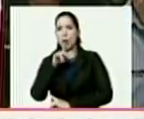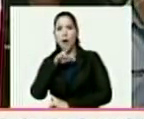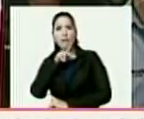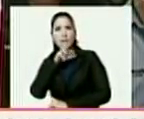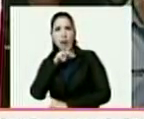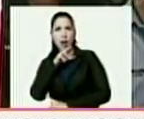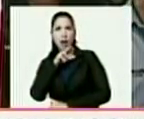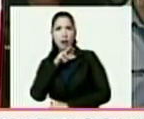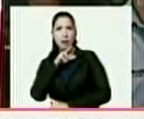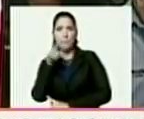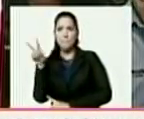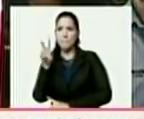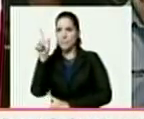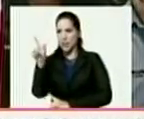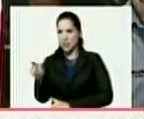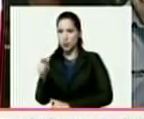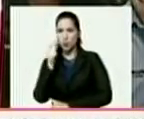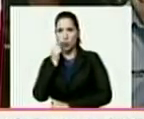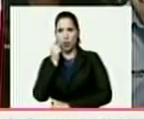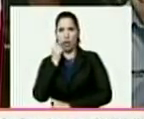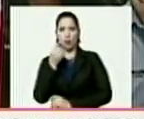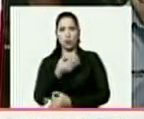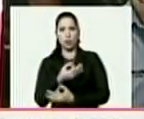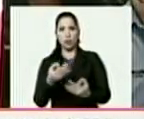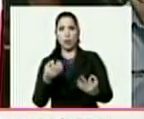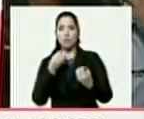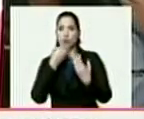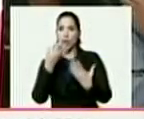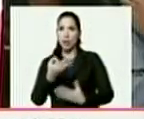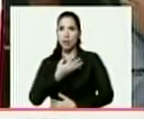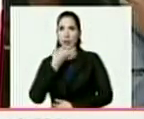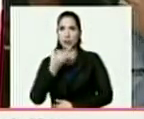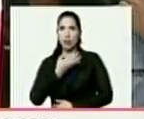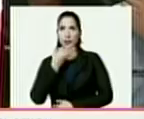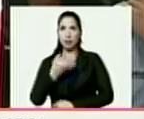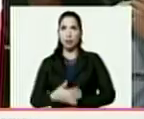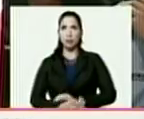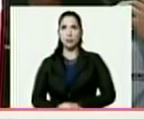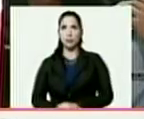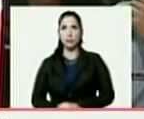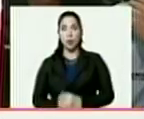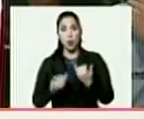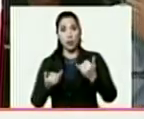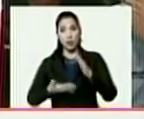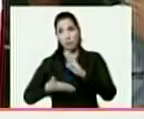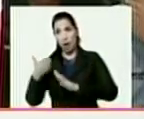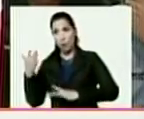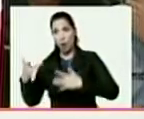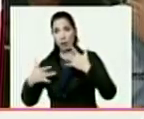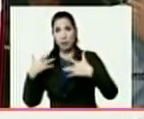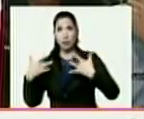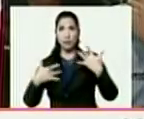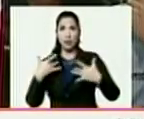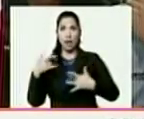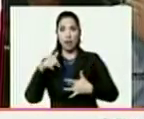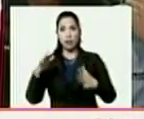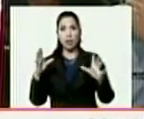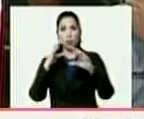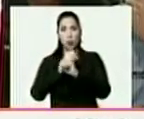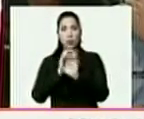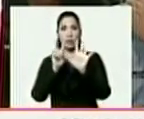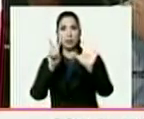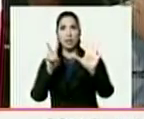venezolanos extraordinarios bueno buenas tardes estábamos a los actos ahorita y esta noche a las